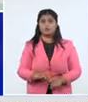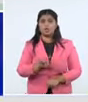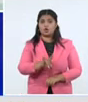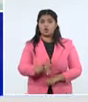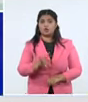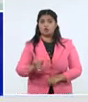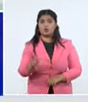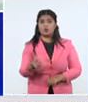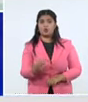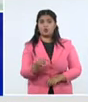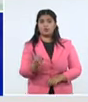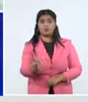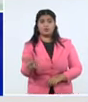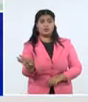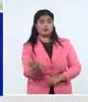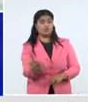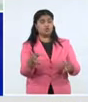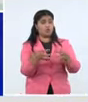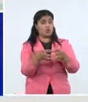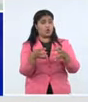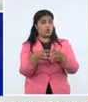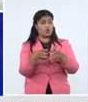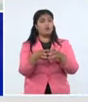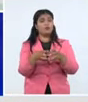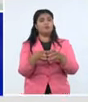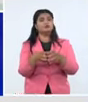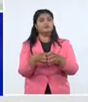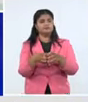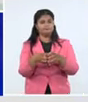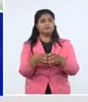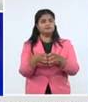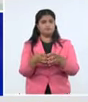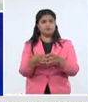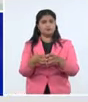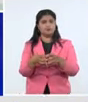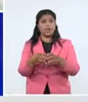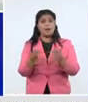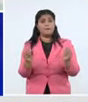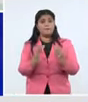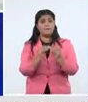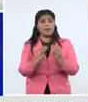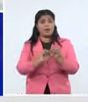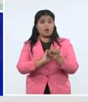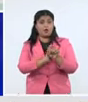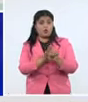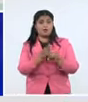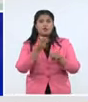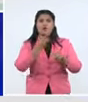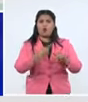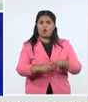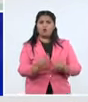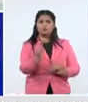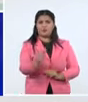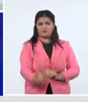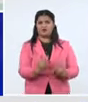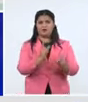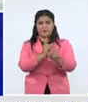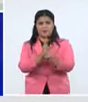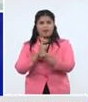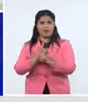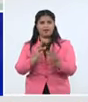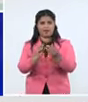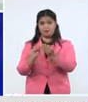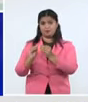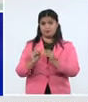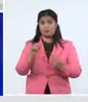99,6% que no cambia este por ciento, consecuencia de la transmisión autóctona, y hoy